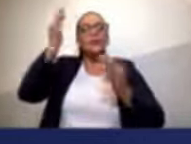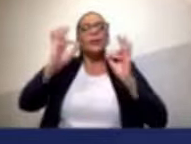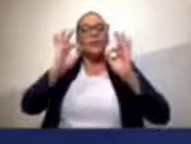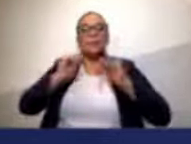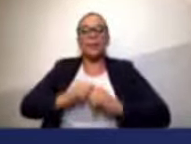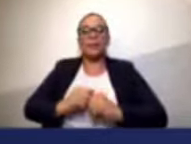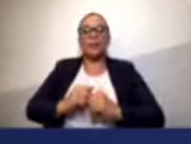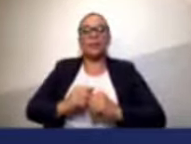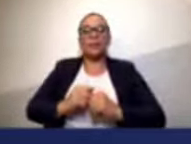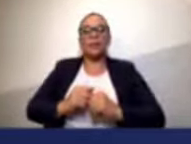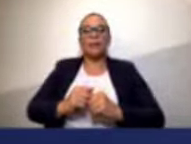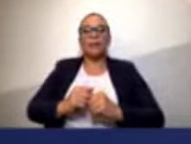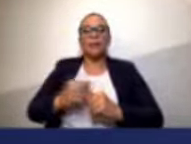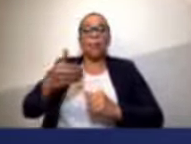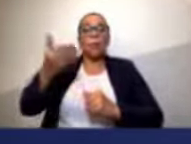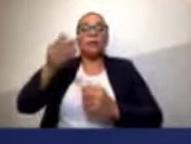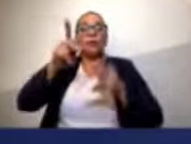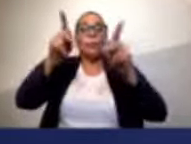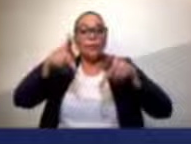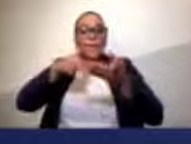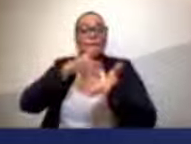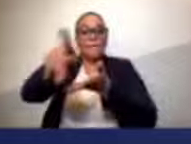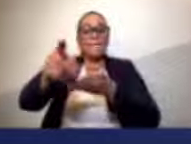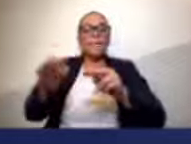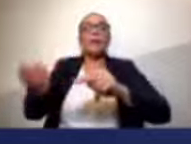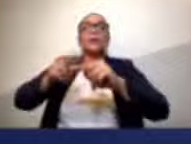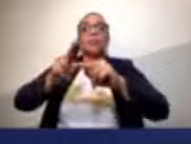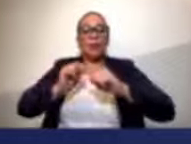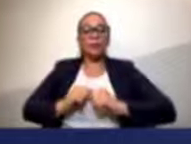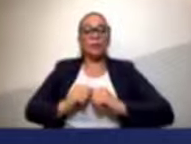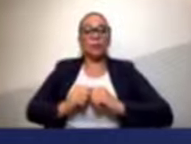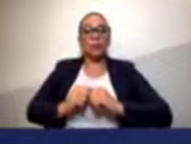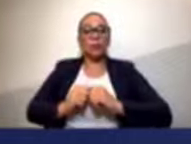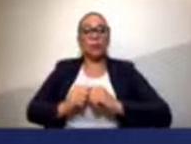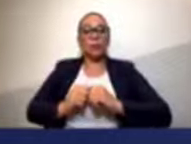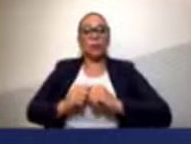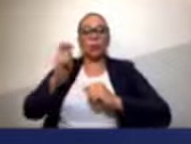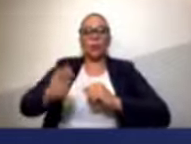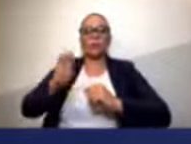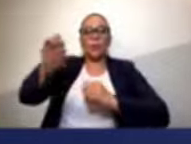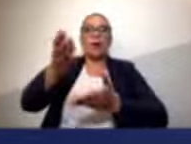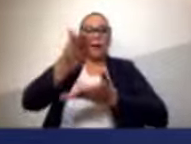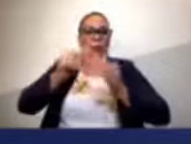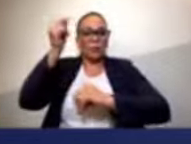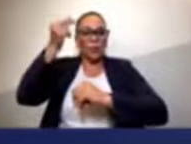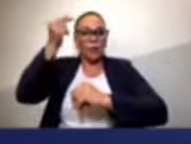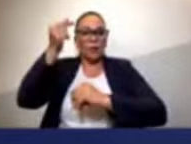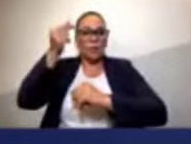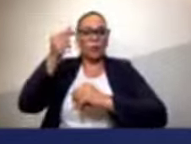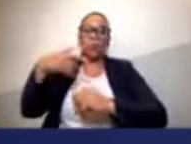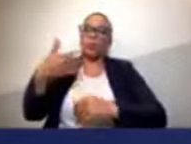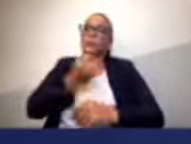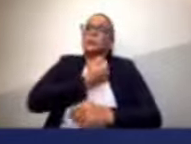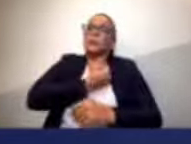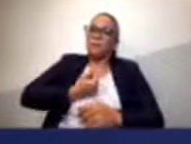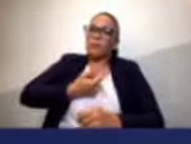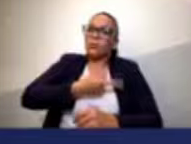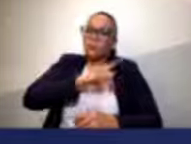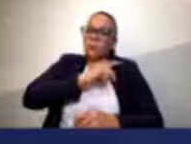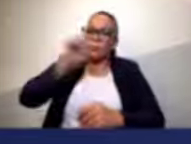que cada vez que alguien le paga un impuesto, un tributo al gobierno, está haciendo un sacrificio